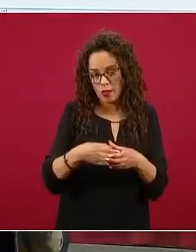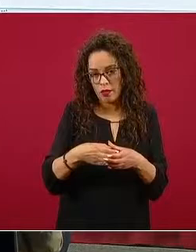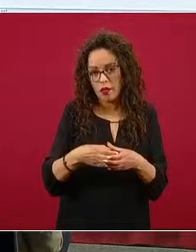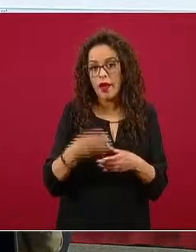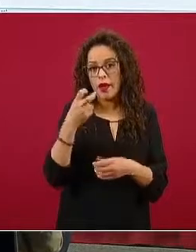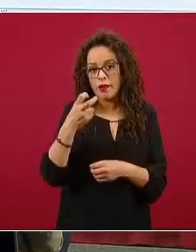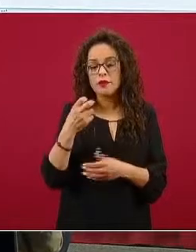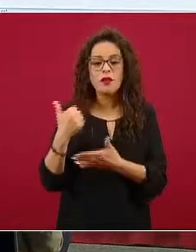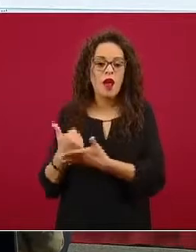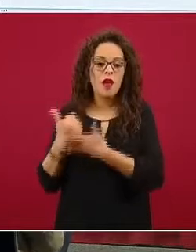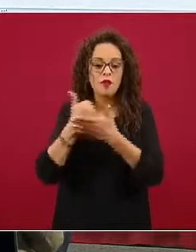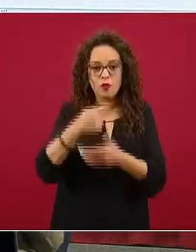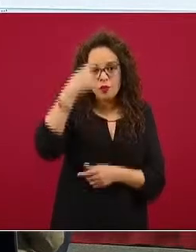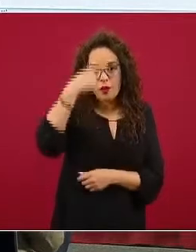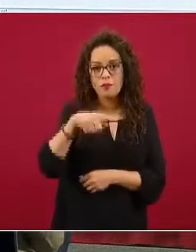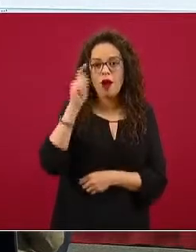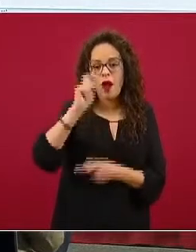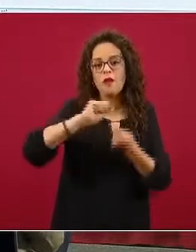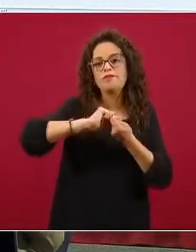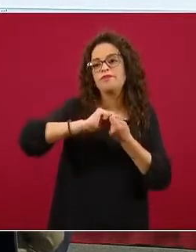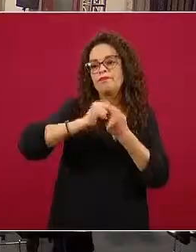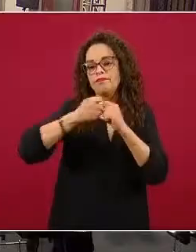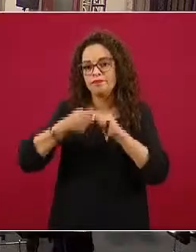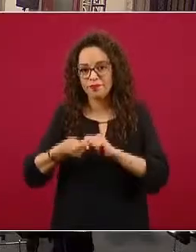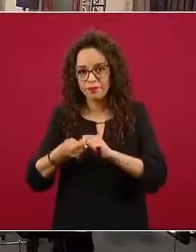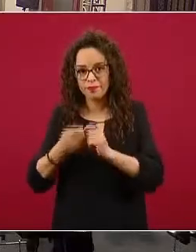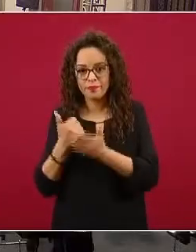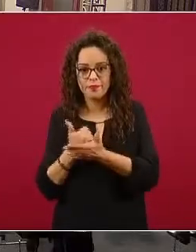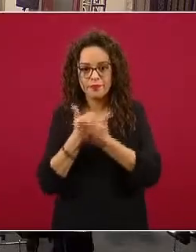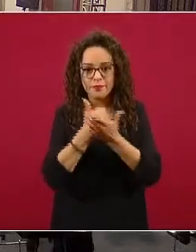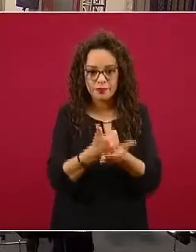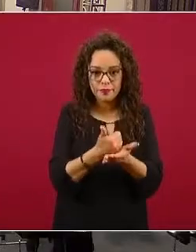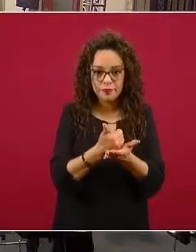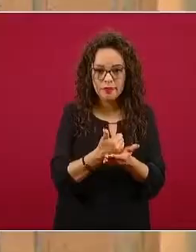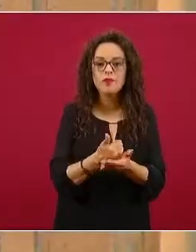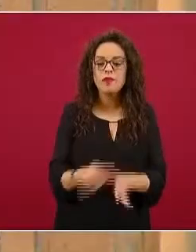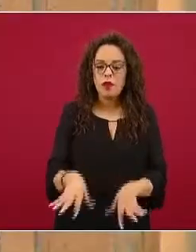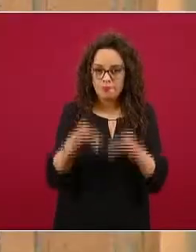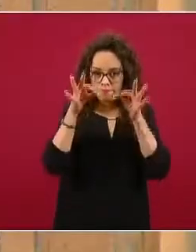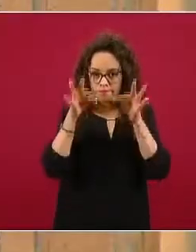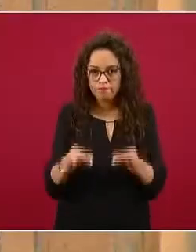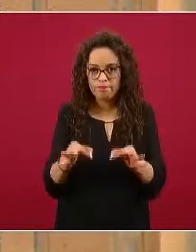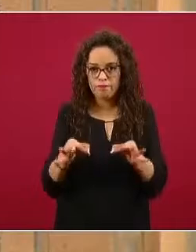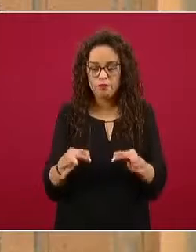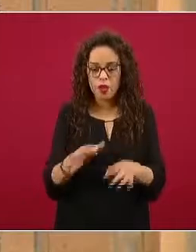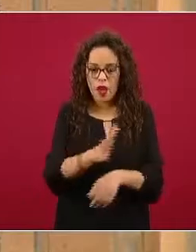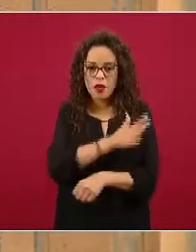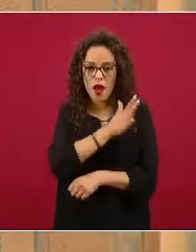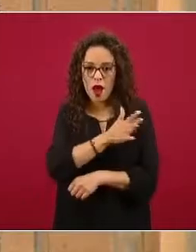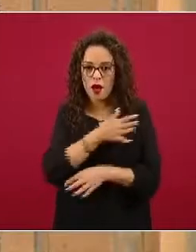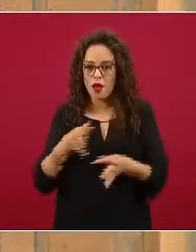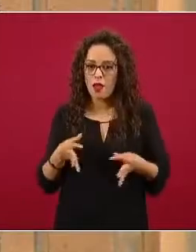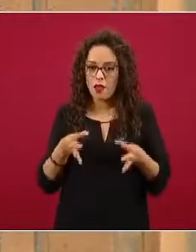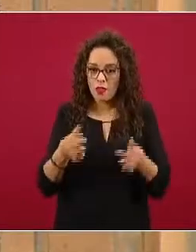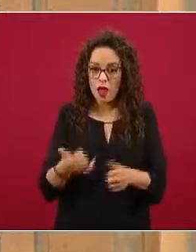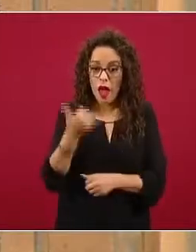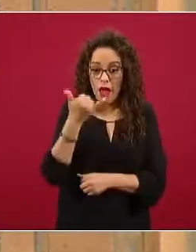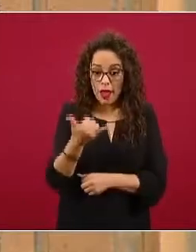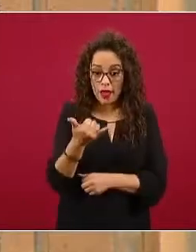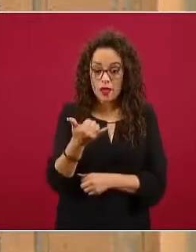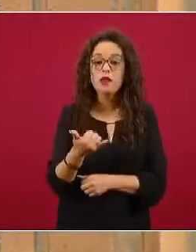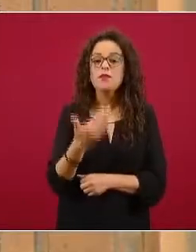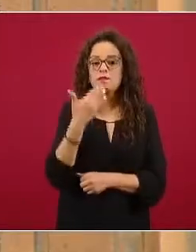de traductores para tener un llenado correcto, de calidad, y sobre todo que día a día nos llegue en los